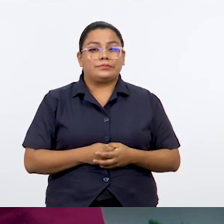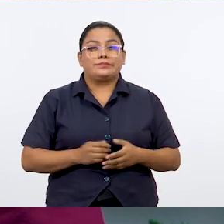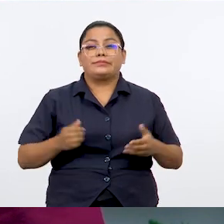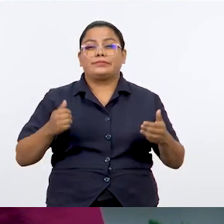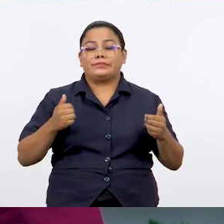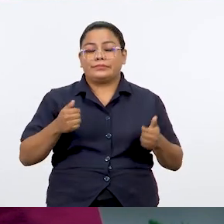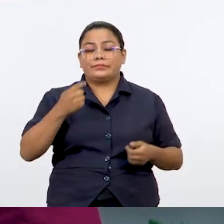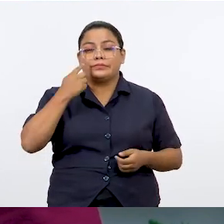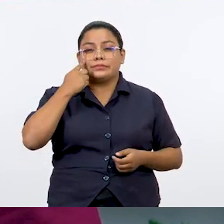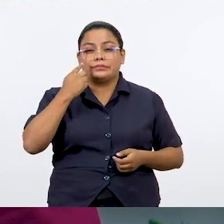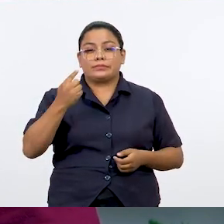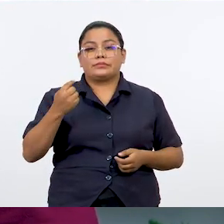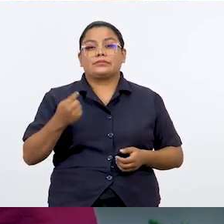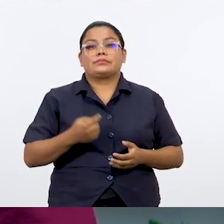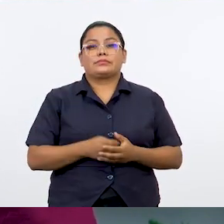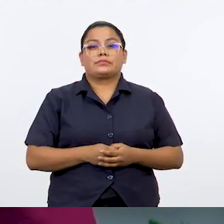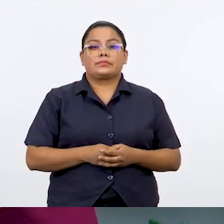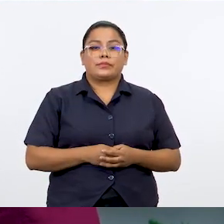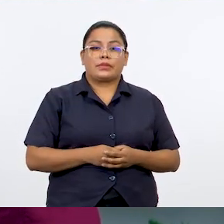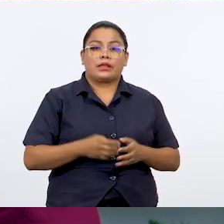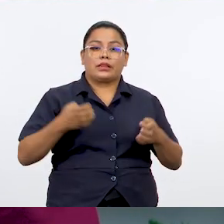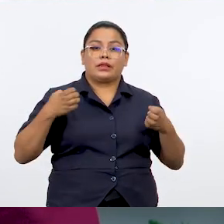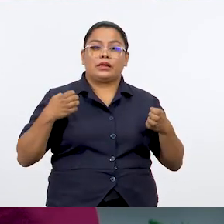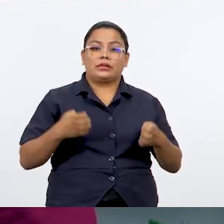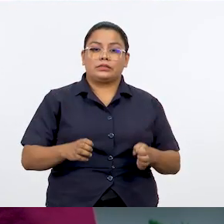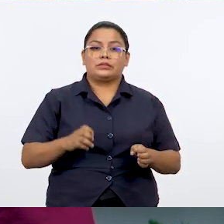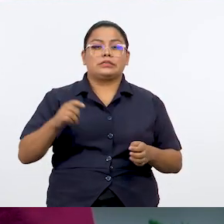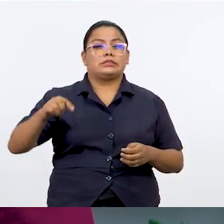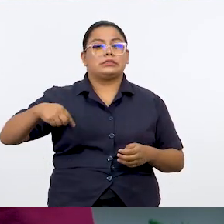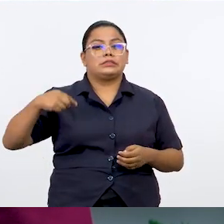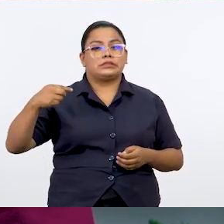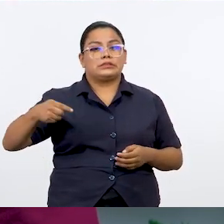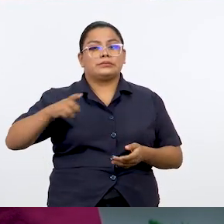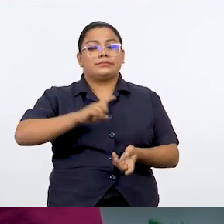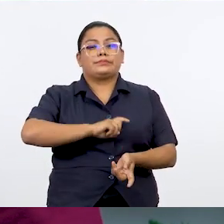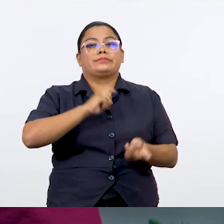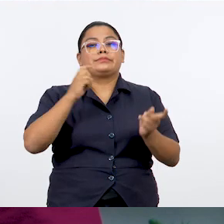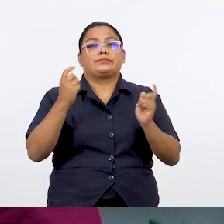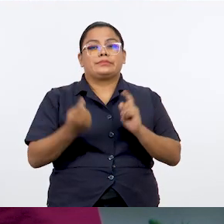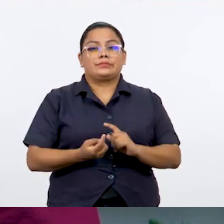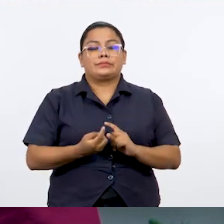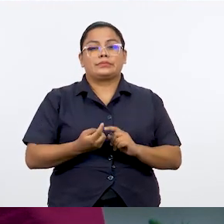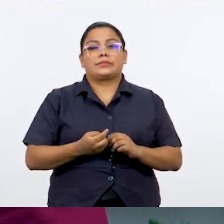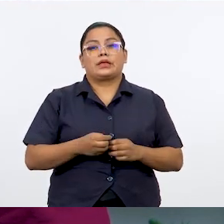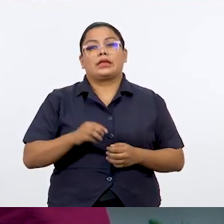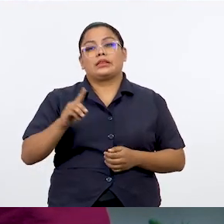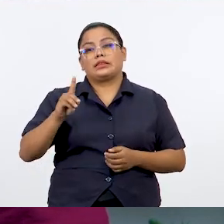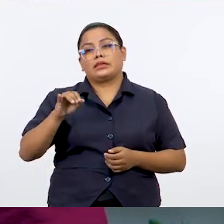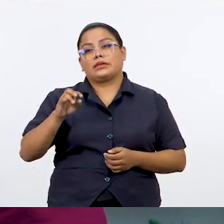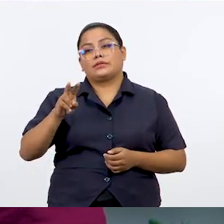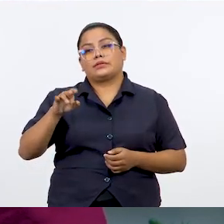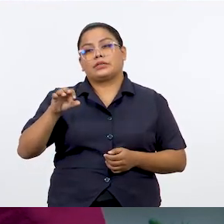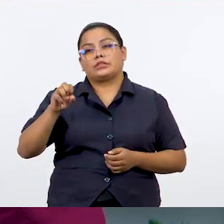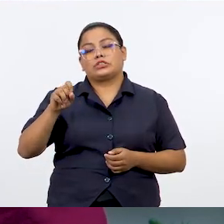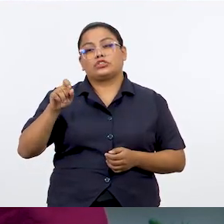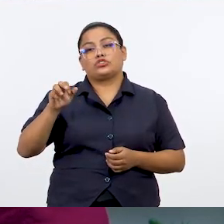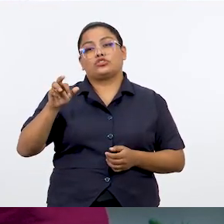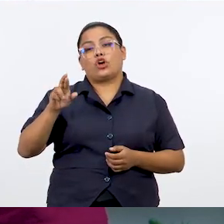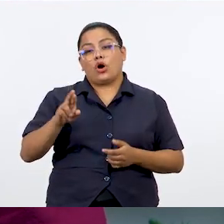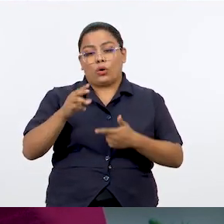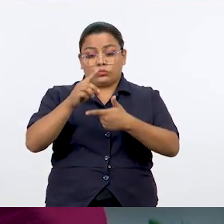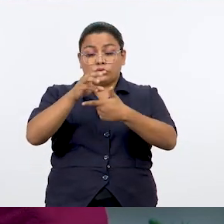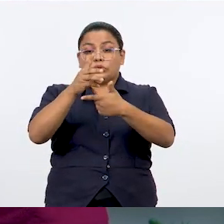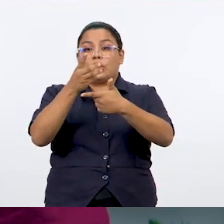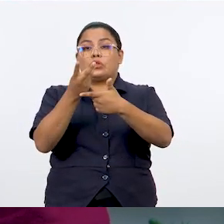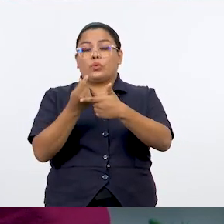Bien, como habrán notado, en estos casos la estrategia siempre es convertir el divisor a un número natural.